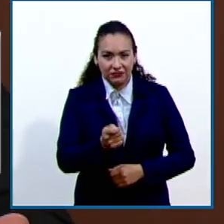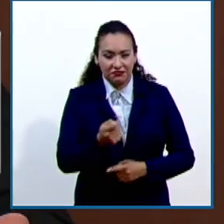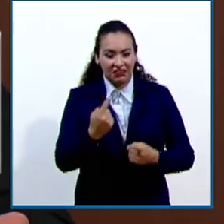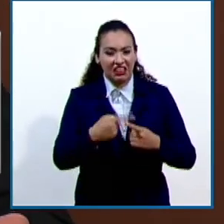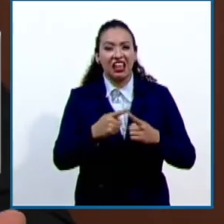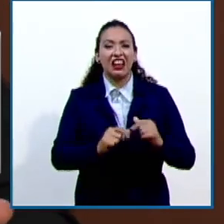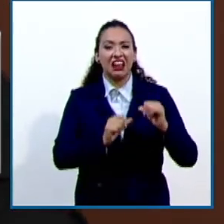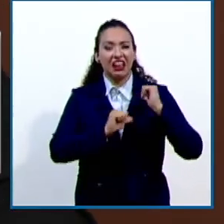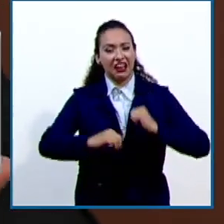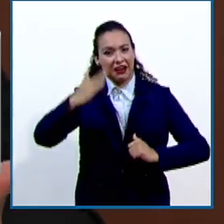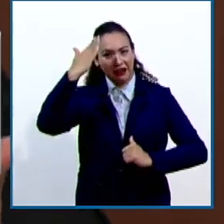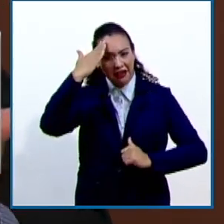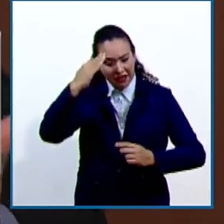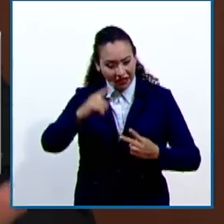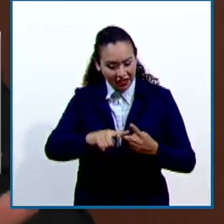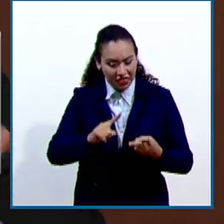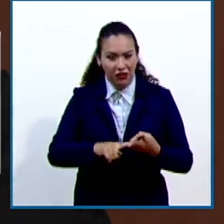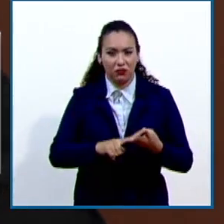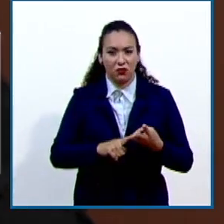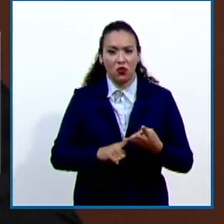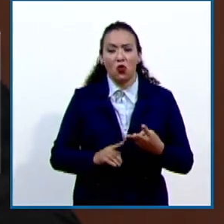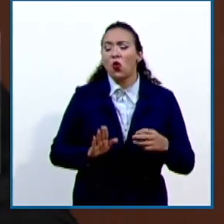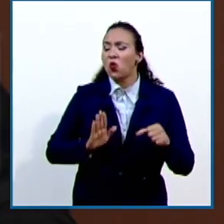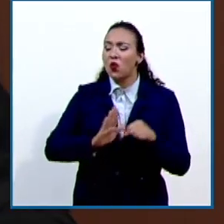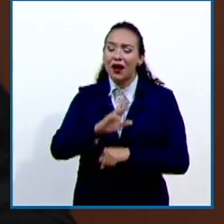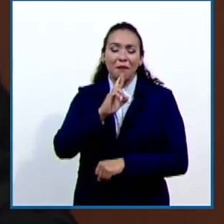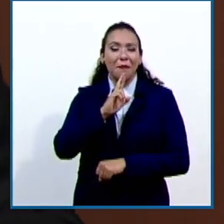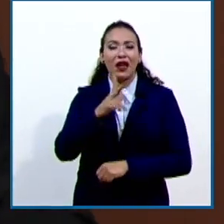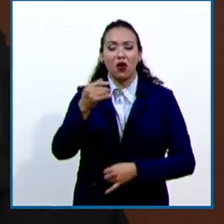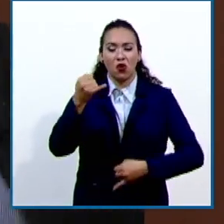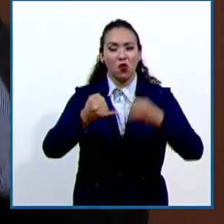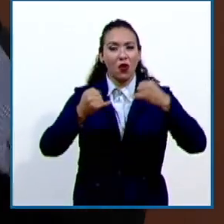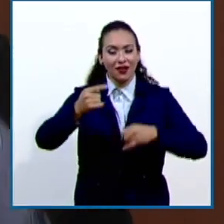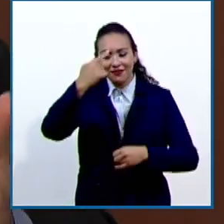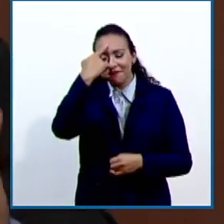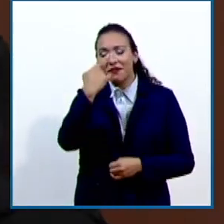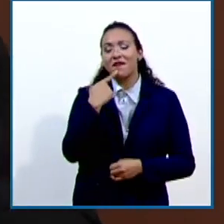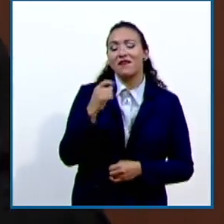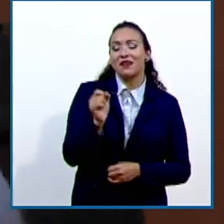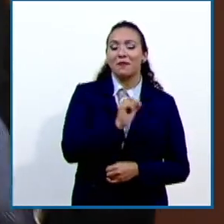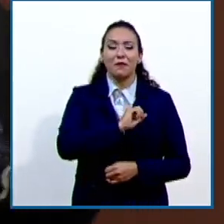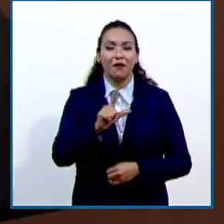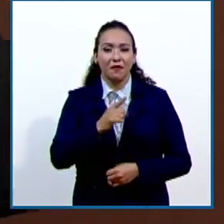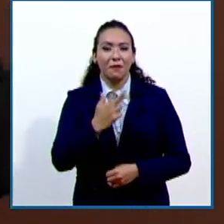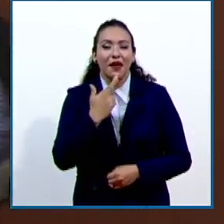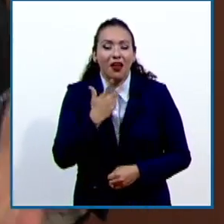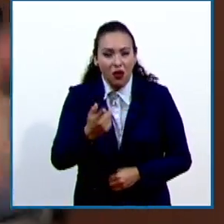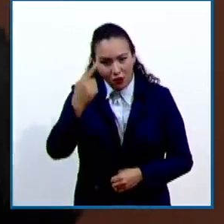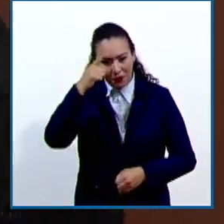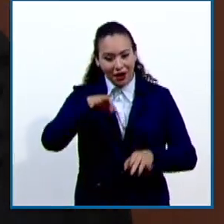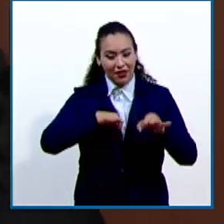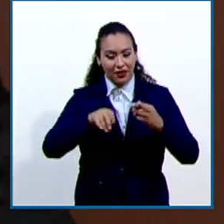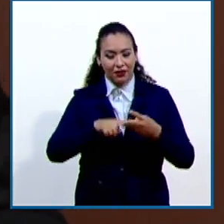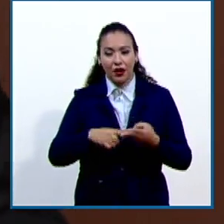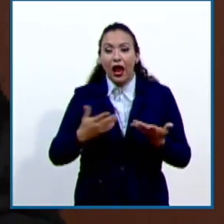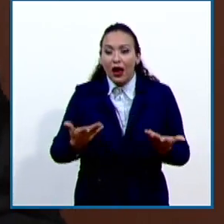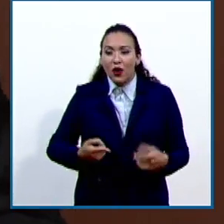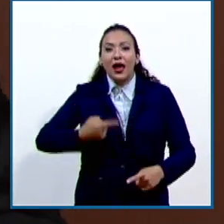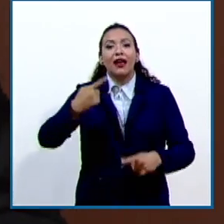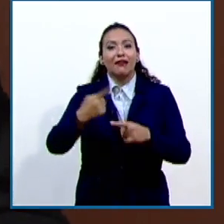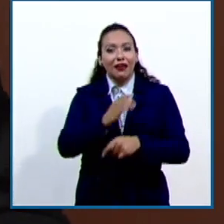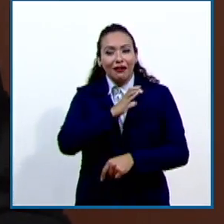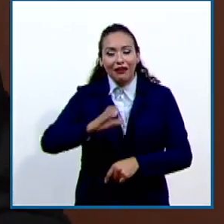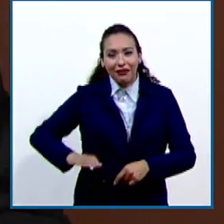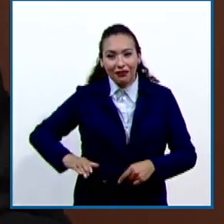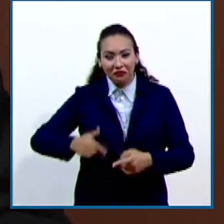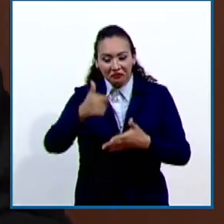Judicial, cuáles son los perfiles que deben tener las personas y, peor aún, quiénes son las personas que van a estar como candidatas,